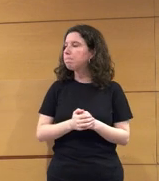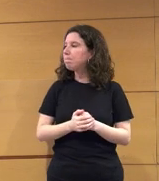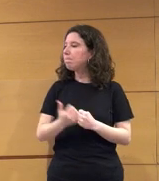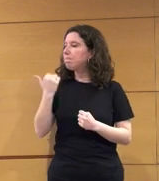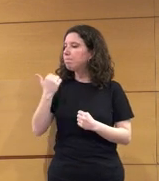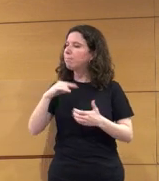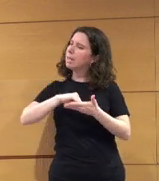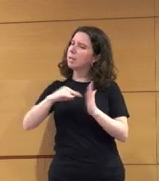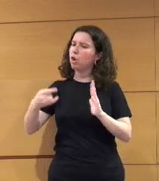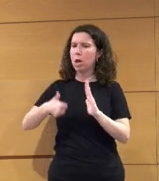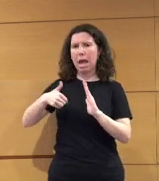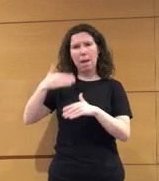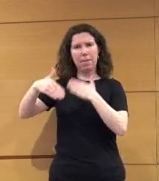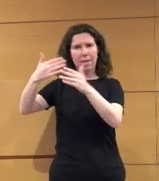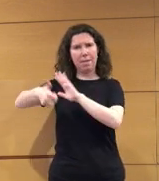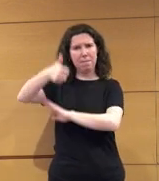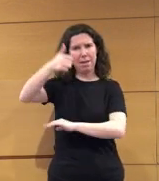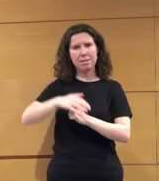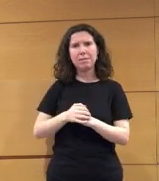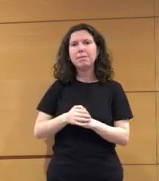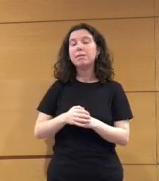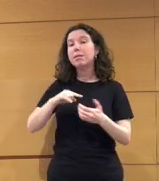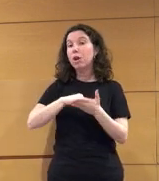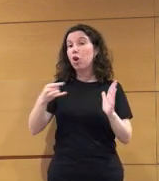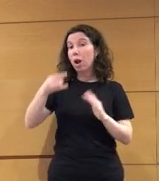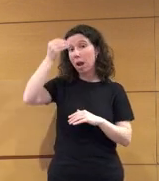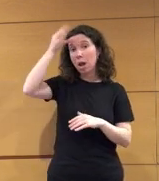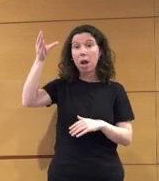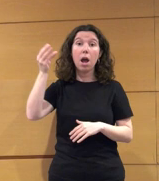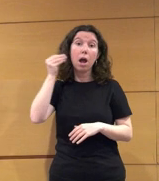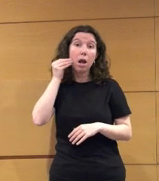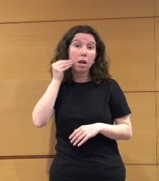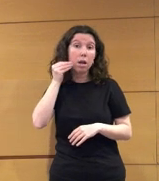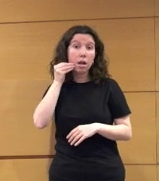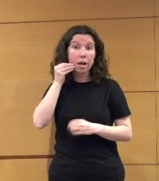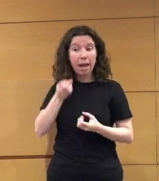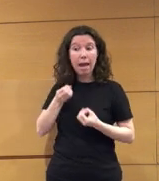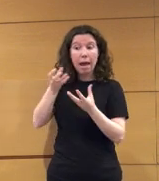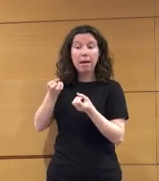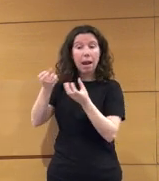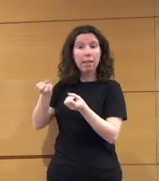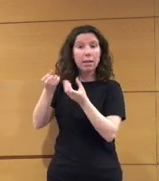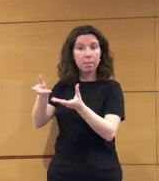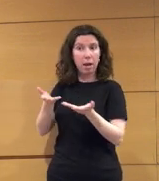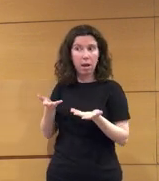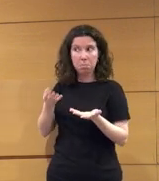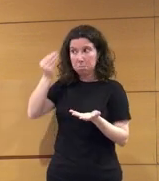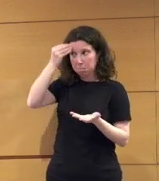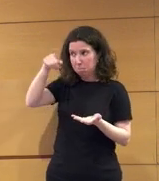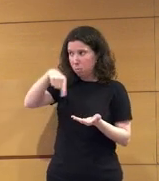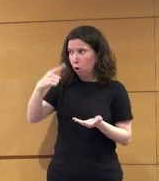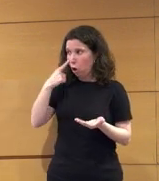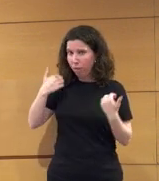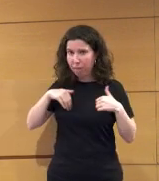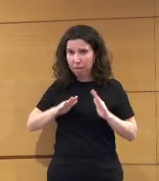tecnología más avanzada, tecnología de inteligencia artificial generativa, o sea, el tipo de tecnología que es, tal vez habéis oído hablar, está detrás